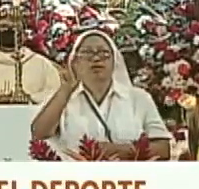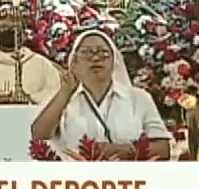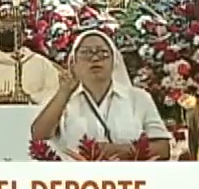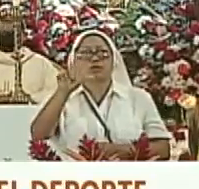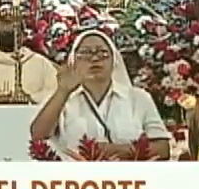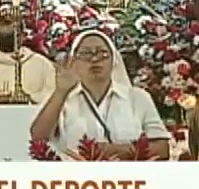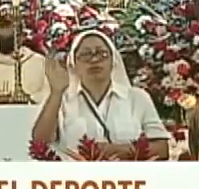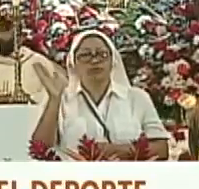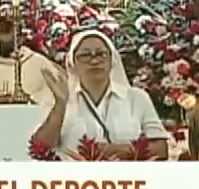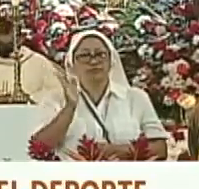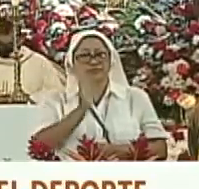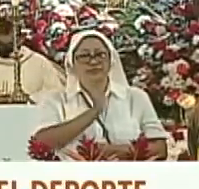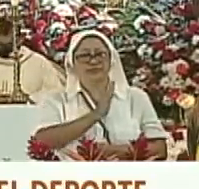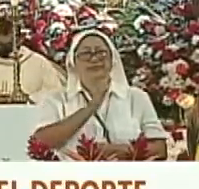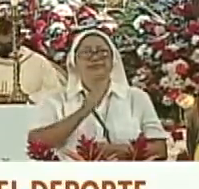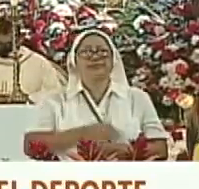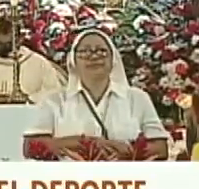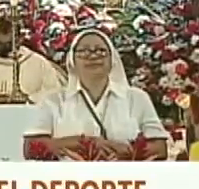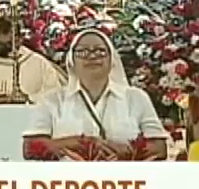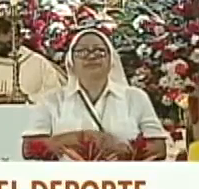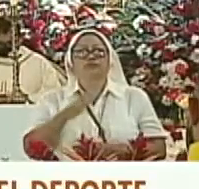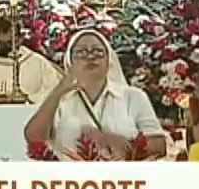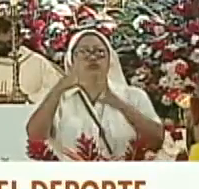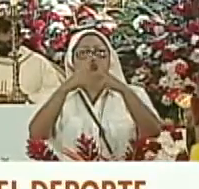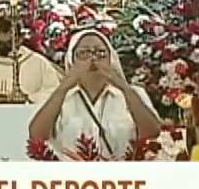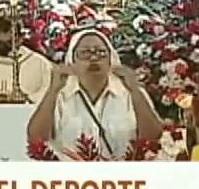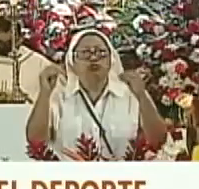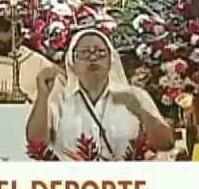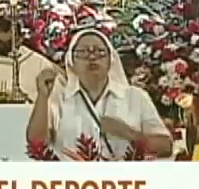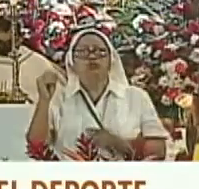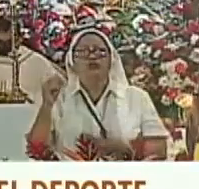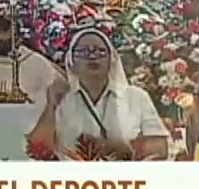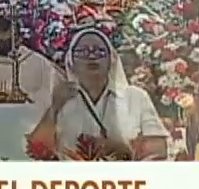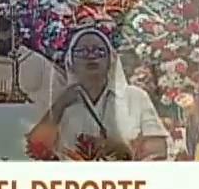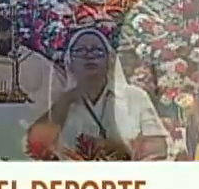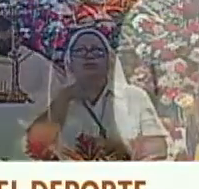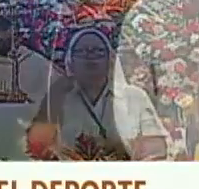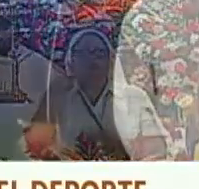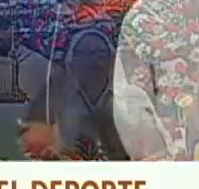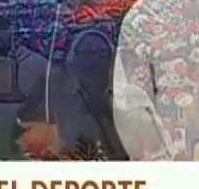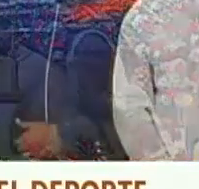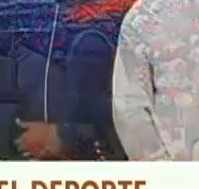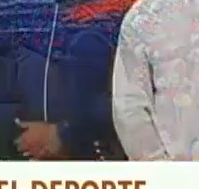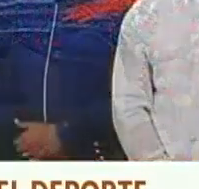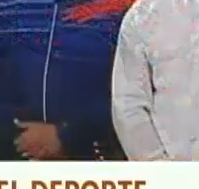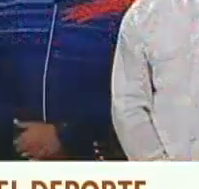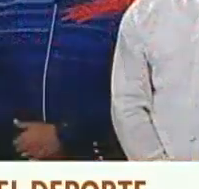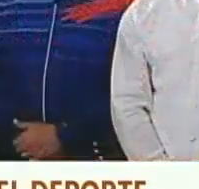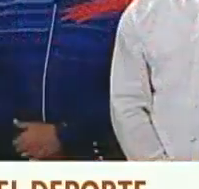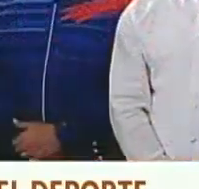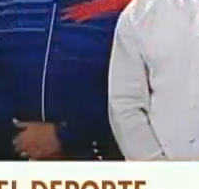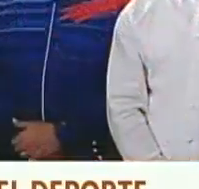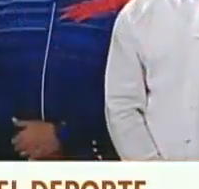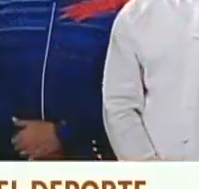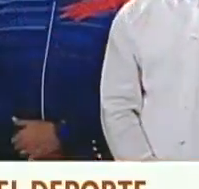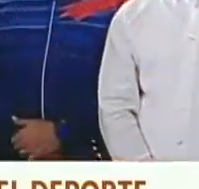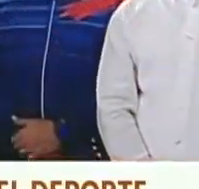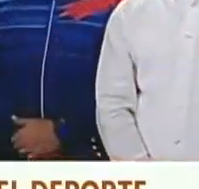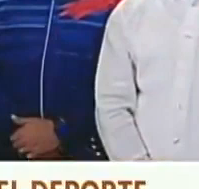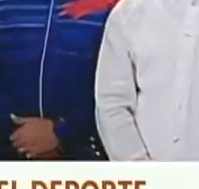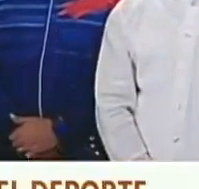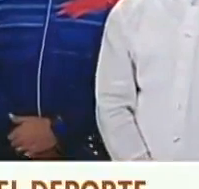marlenis Martínez Jackson Rivera Rafael robertin Williams